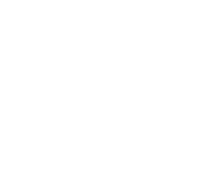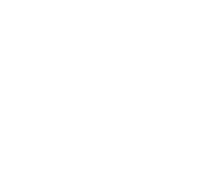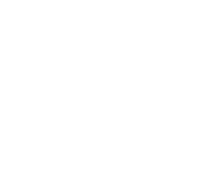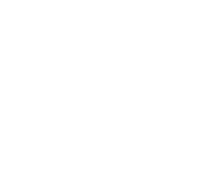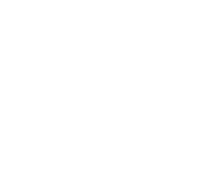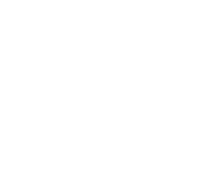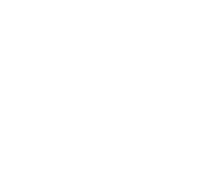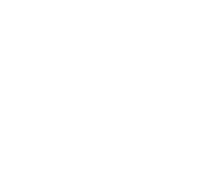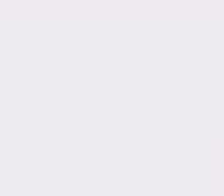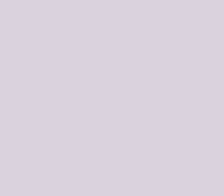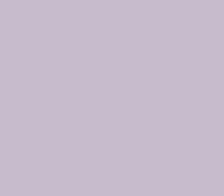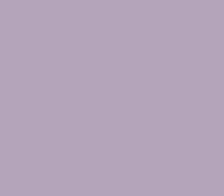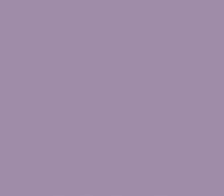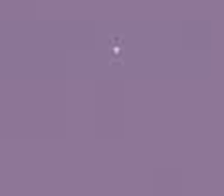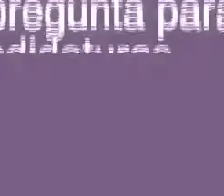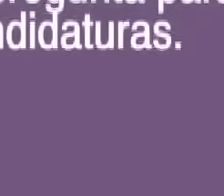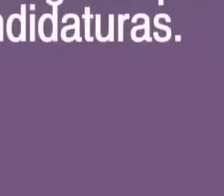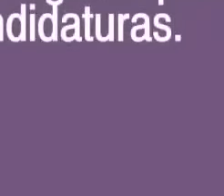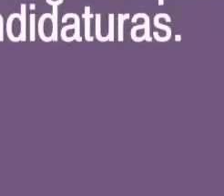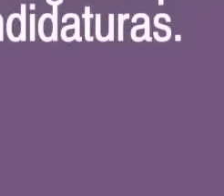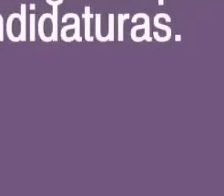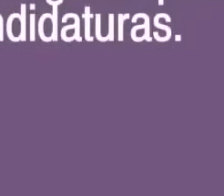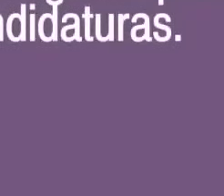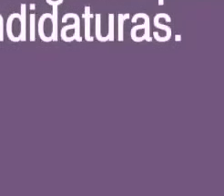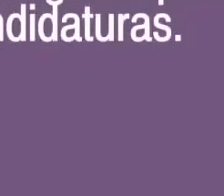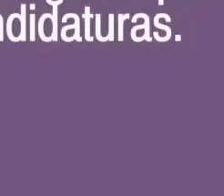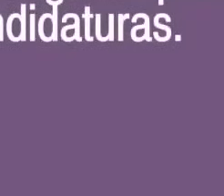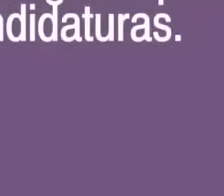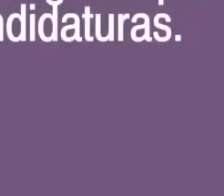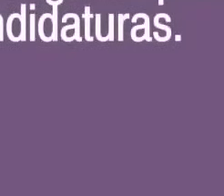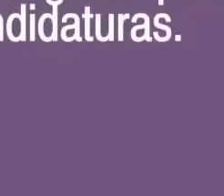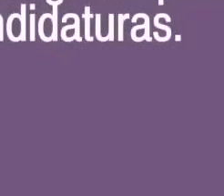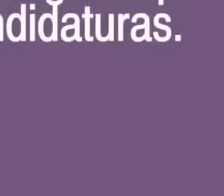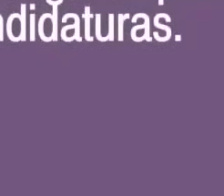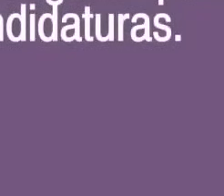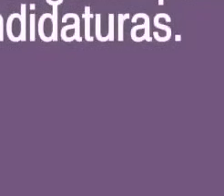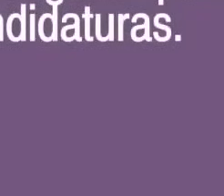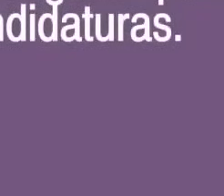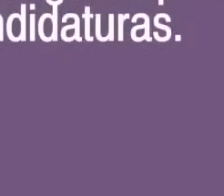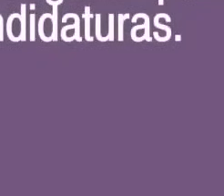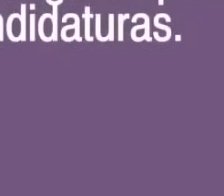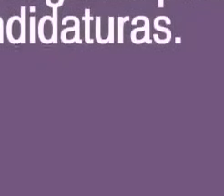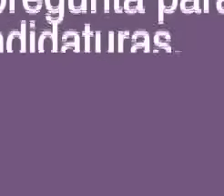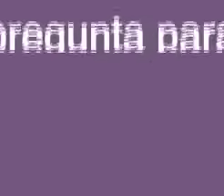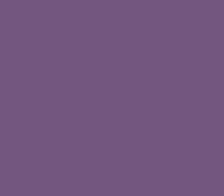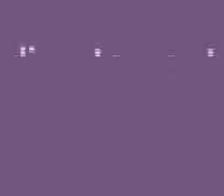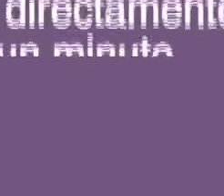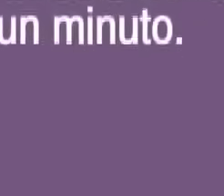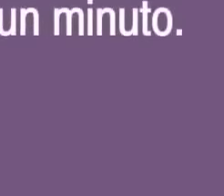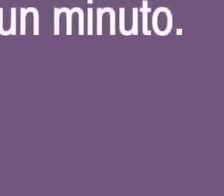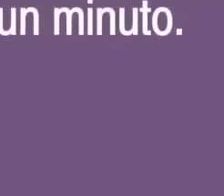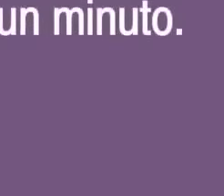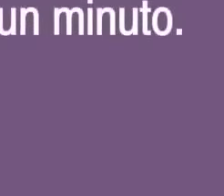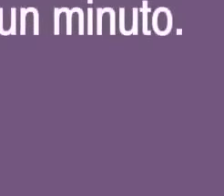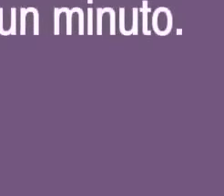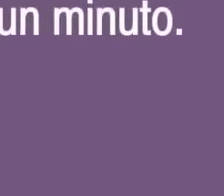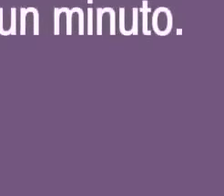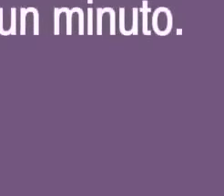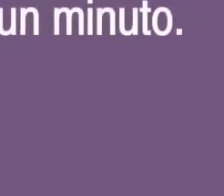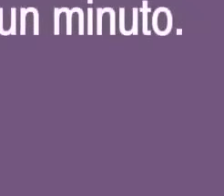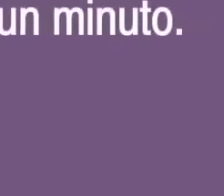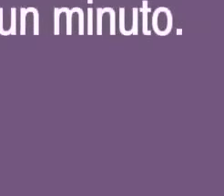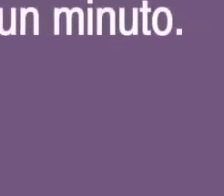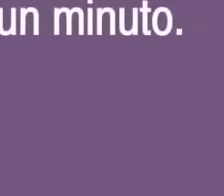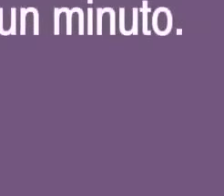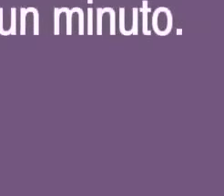Economía, empleo y desarrollo. En este segmento, iniciamos con una misma pregunta para las 4 candidaturas. Cada